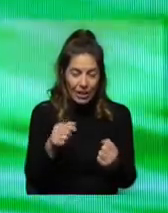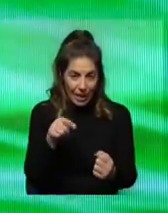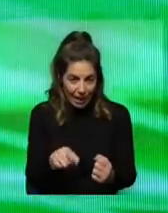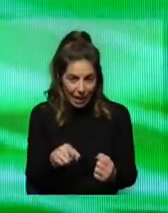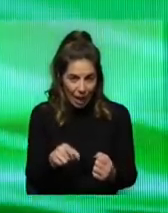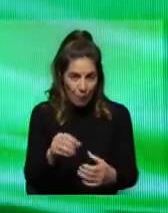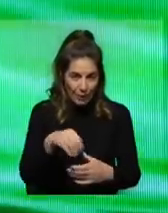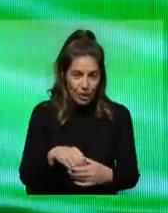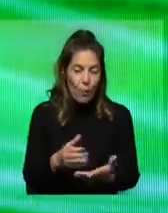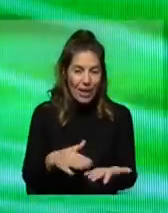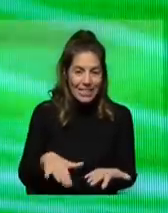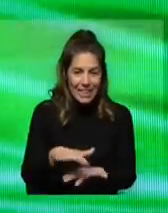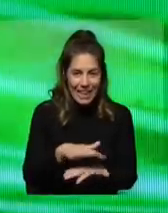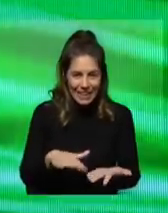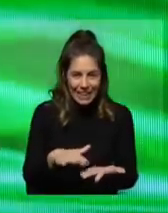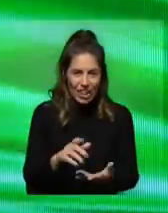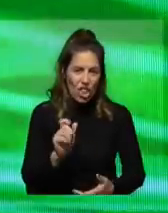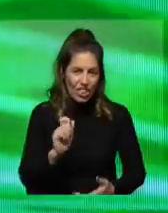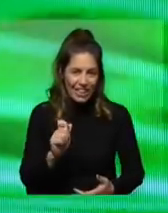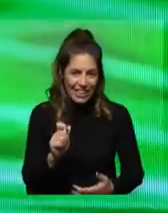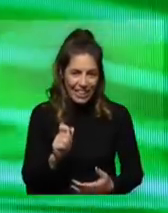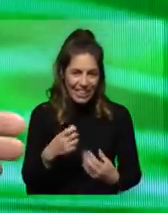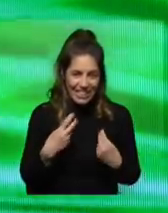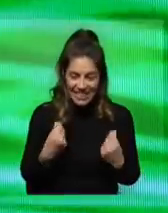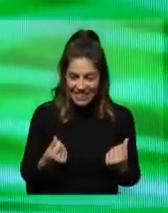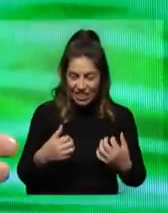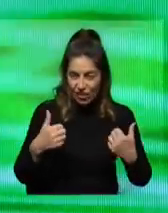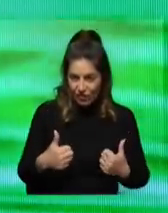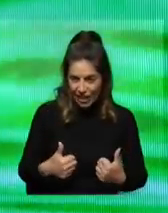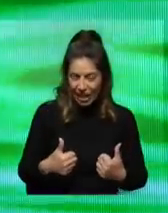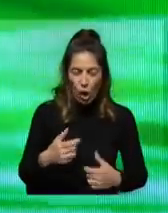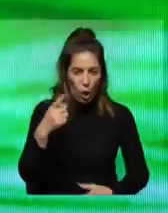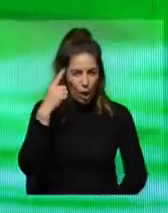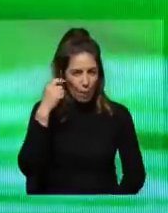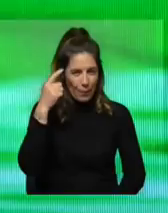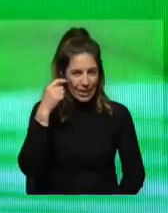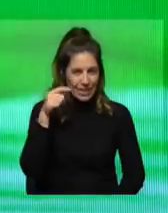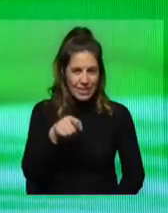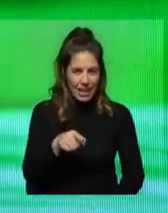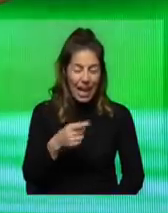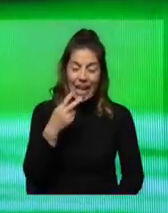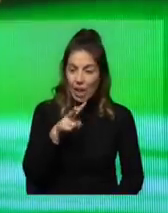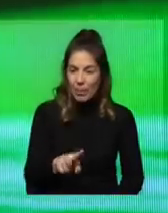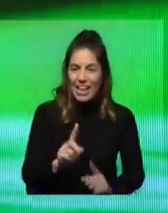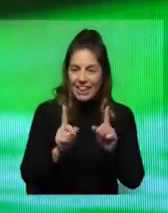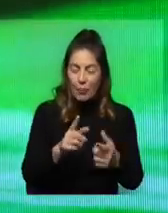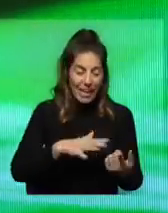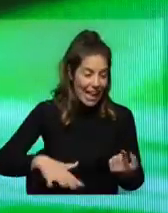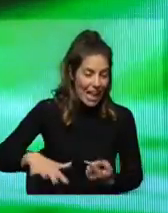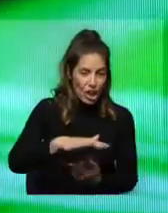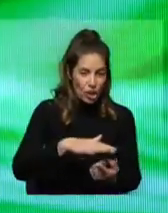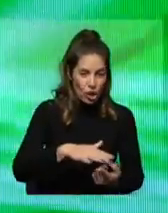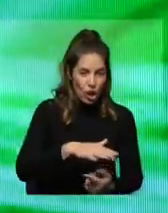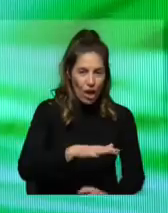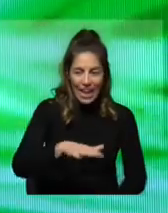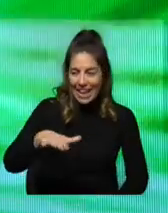me meto más en el terreno de de quién se siente autosuficiente o experimentado hay que mirar también por el entorno el chiquilín